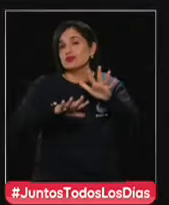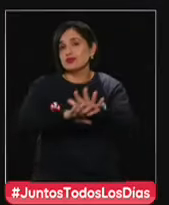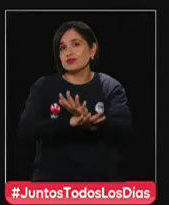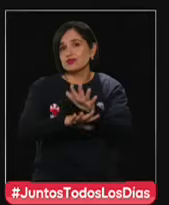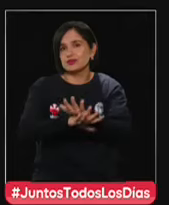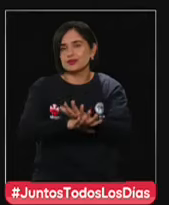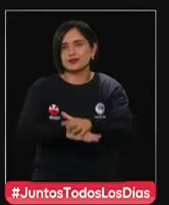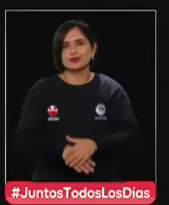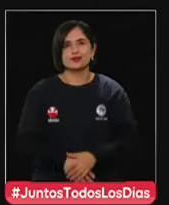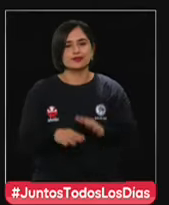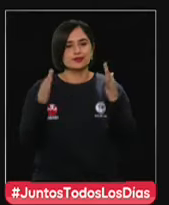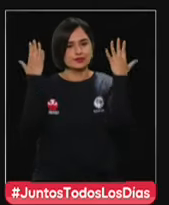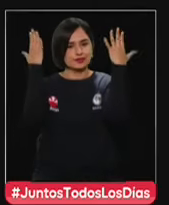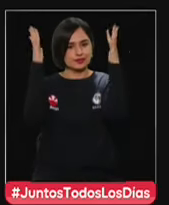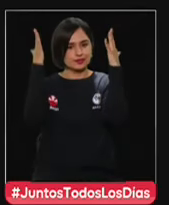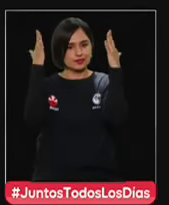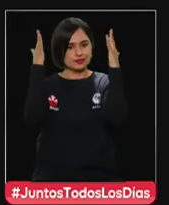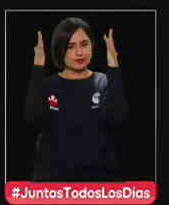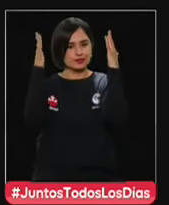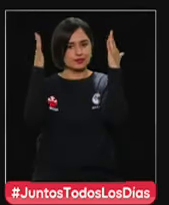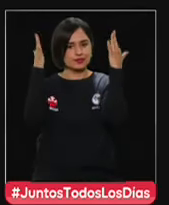teatro.